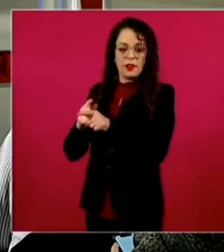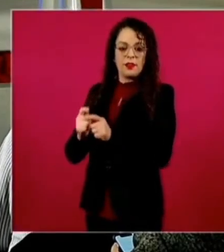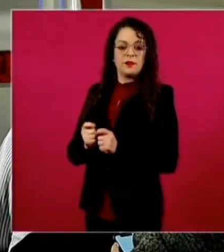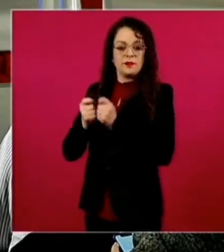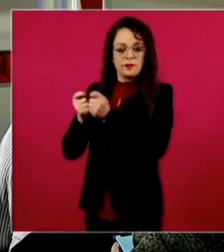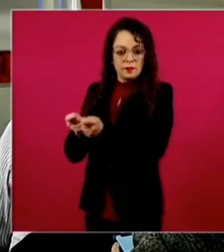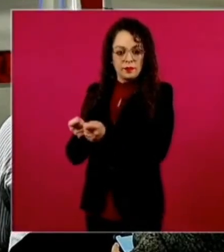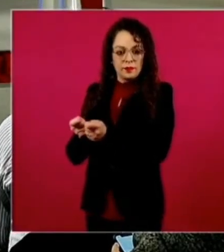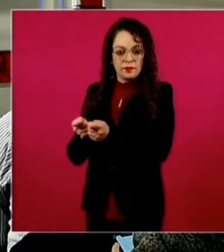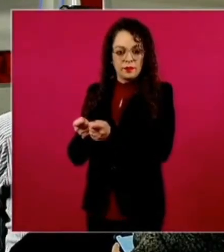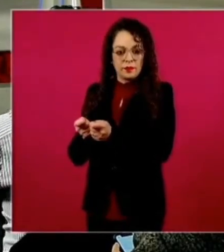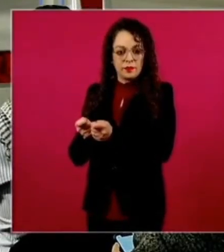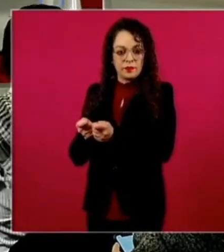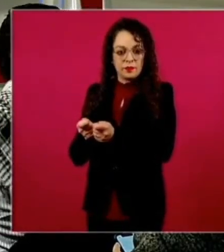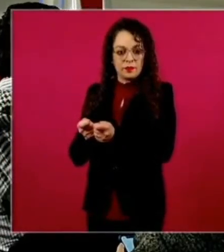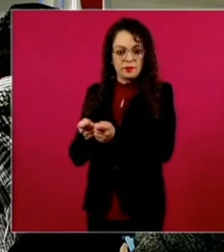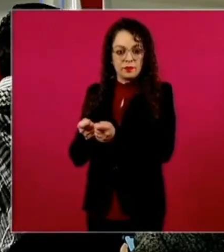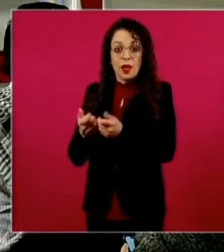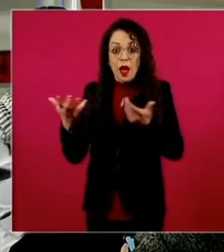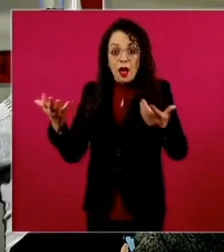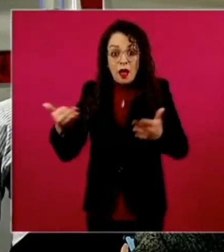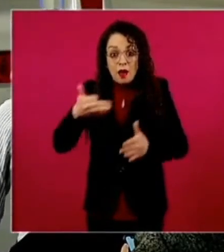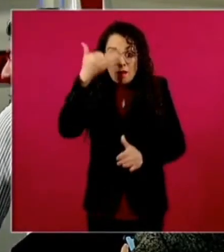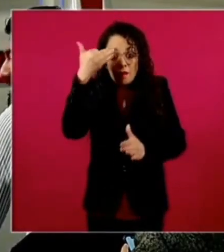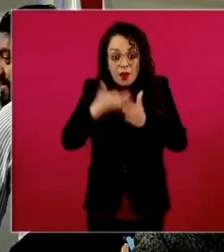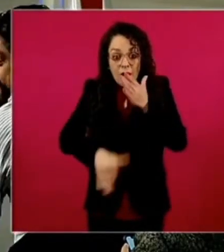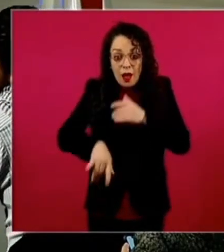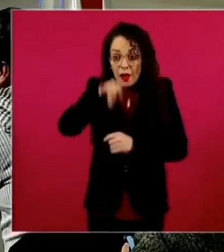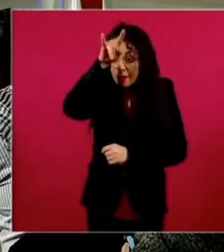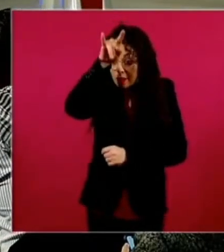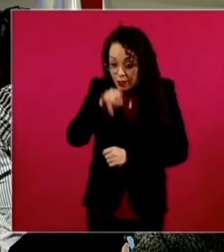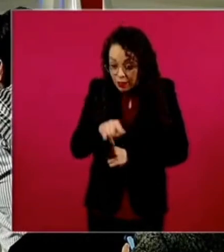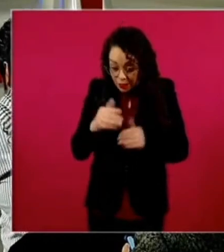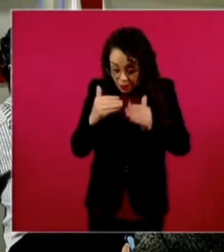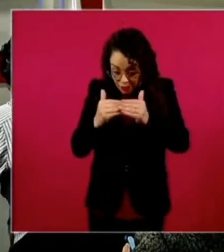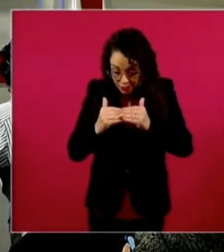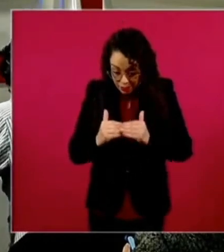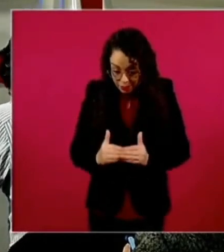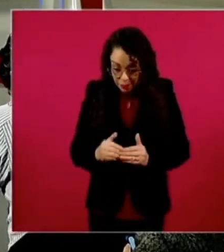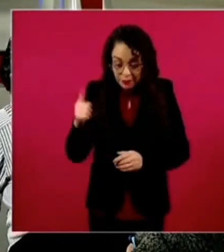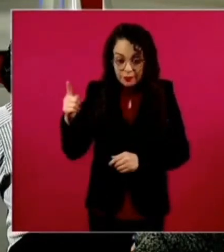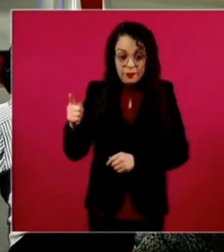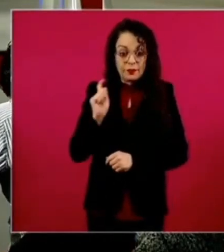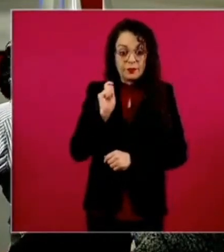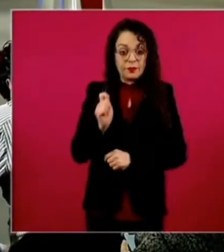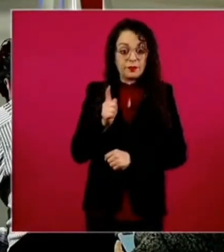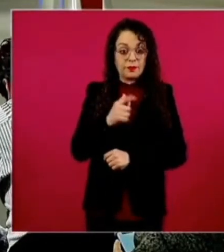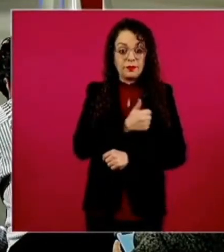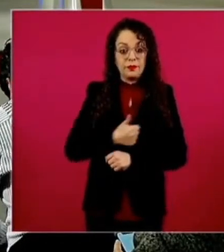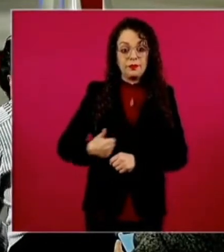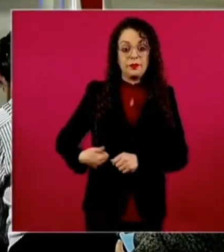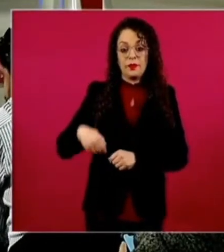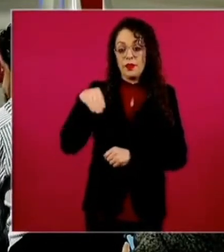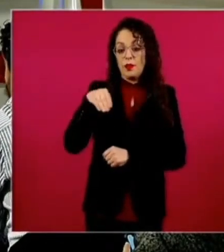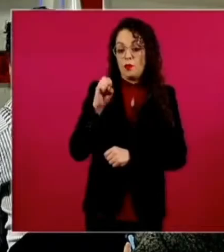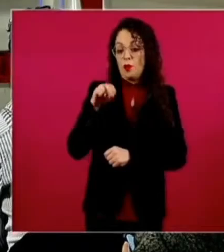Todavía falta. Pues es que en el 24 les toca. Alcaldía, sí, Monclova, General